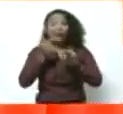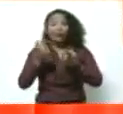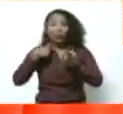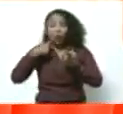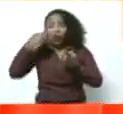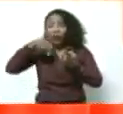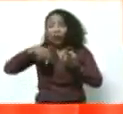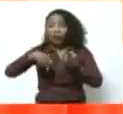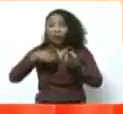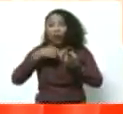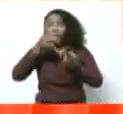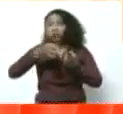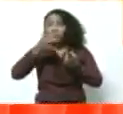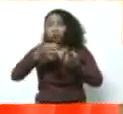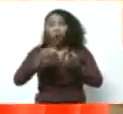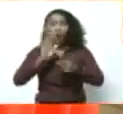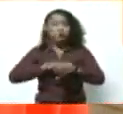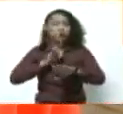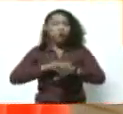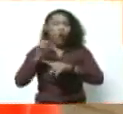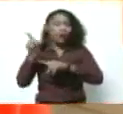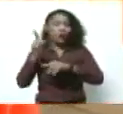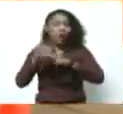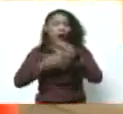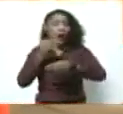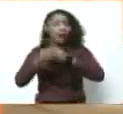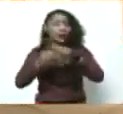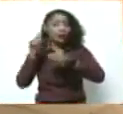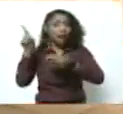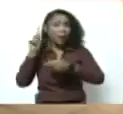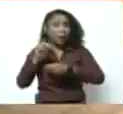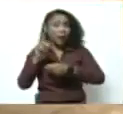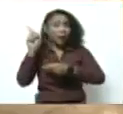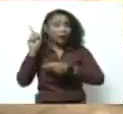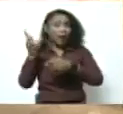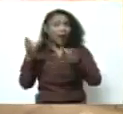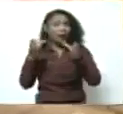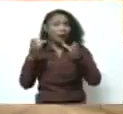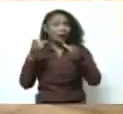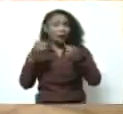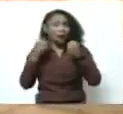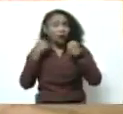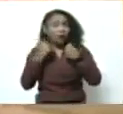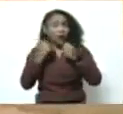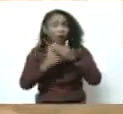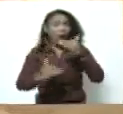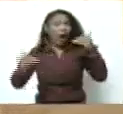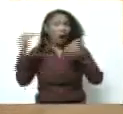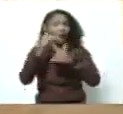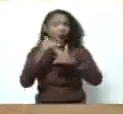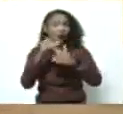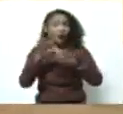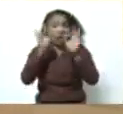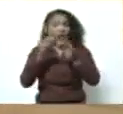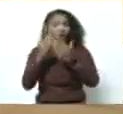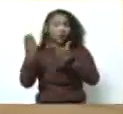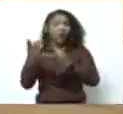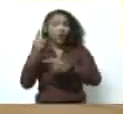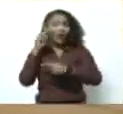acá describiendo porque forma parte tal vez del el grueso mayor de las donaciones, tienen que ver